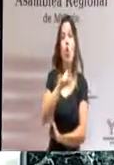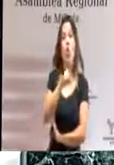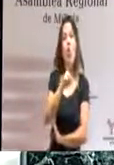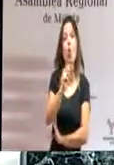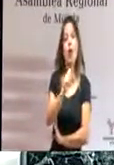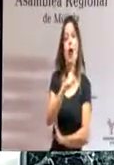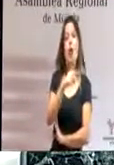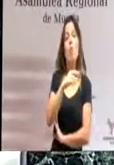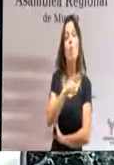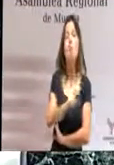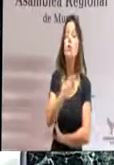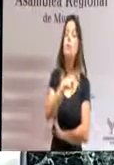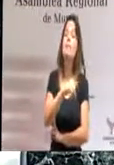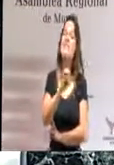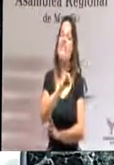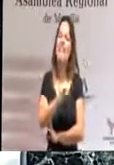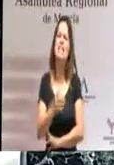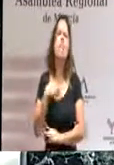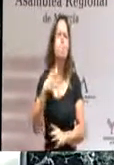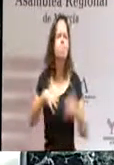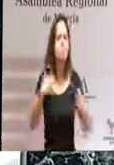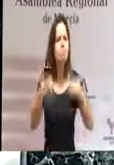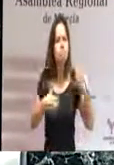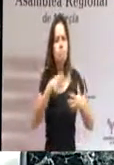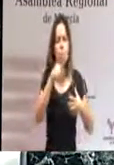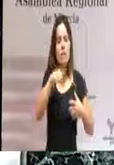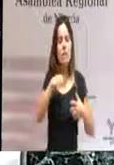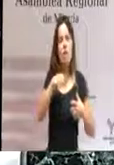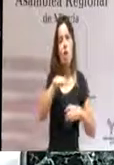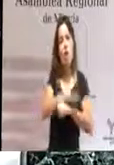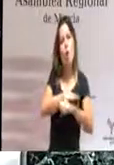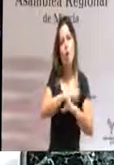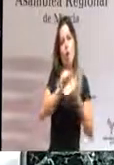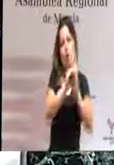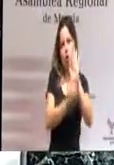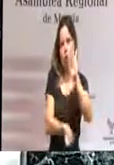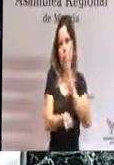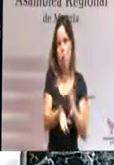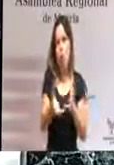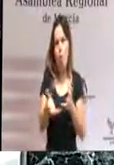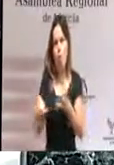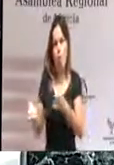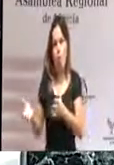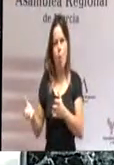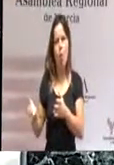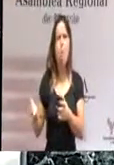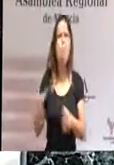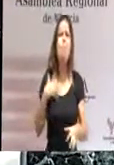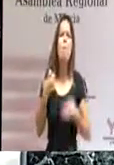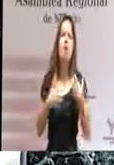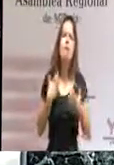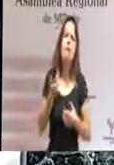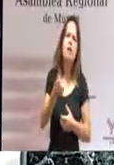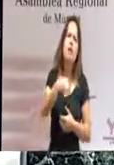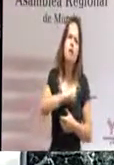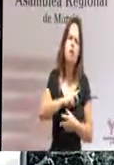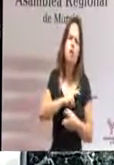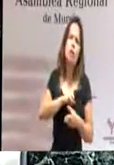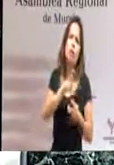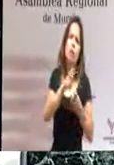al señor Sánchez que este Gobierno apruebe decretos. Les molesta que reduzcamos el impuesto